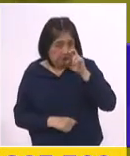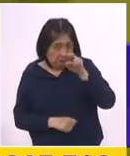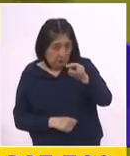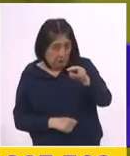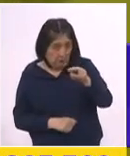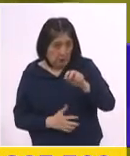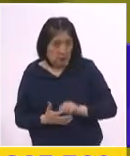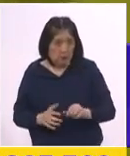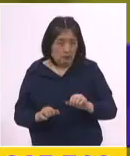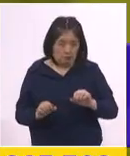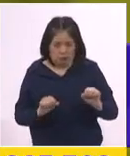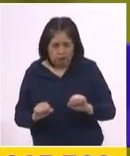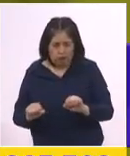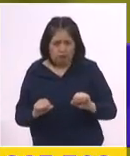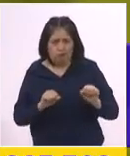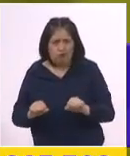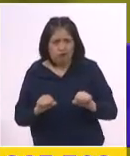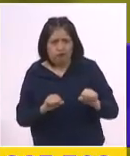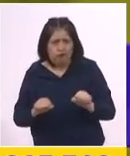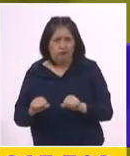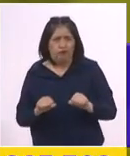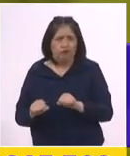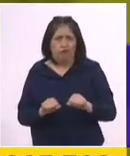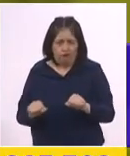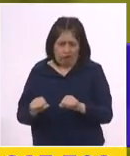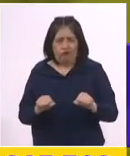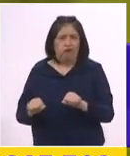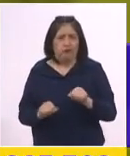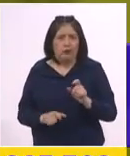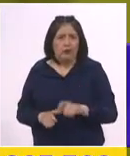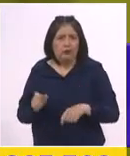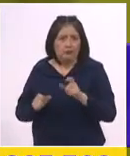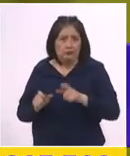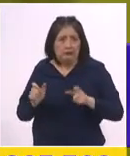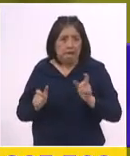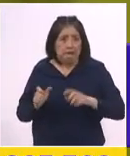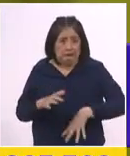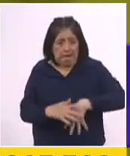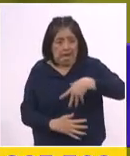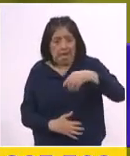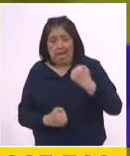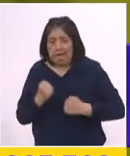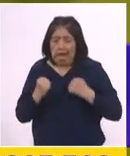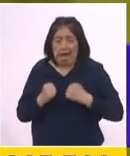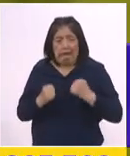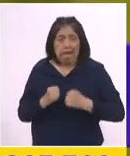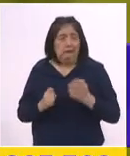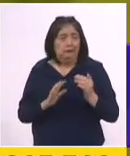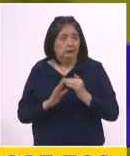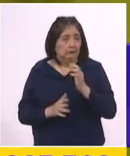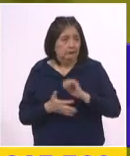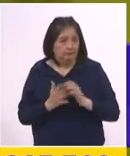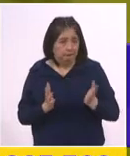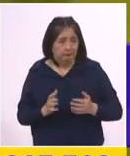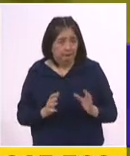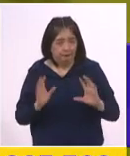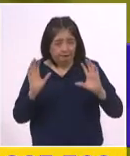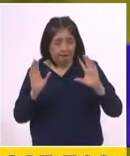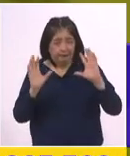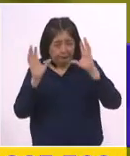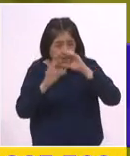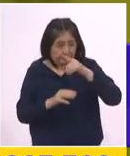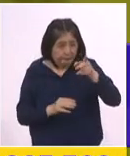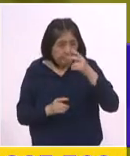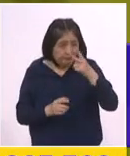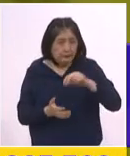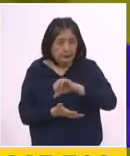aprecia, fueron fuertes los movimientos que escandalizaron a decenas de personas quienes salieron corriendo de sus viviendas en medio de la noche, como sucedió